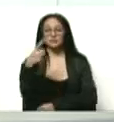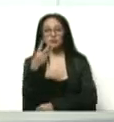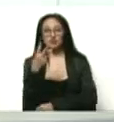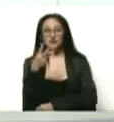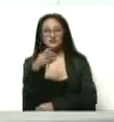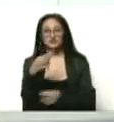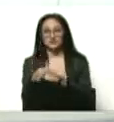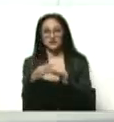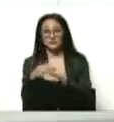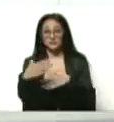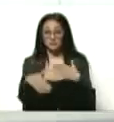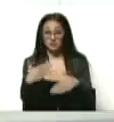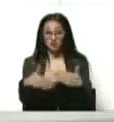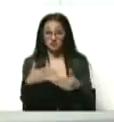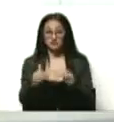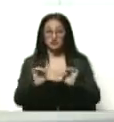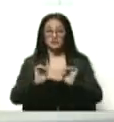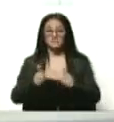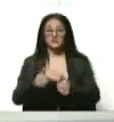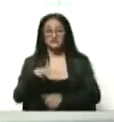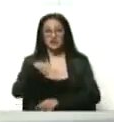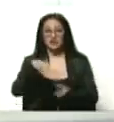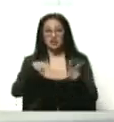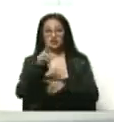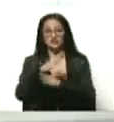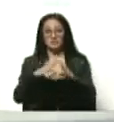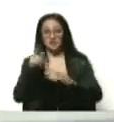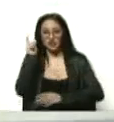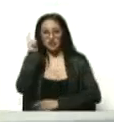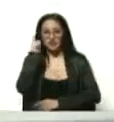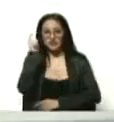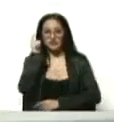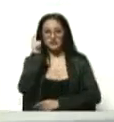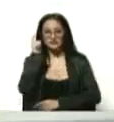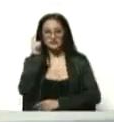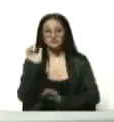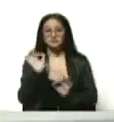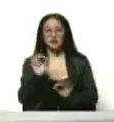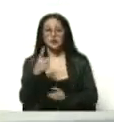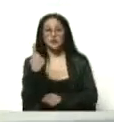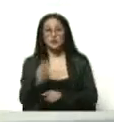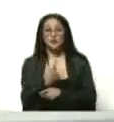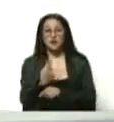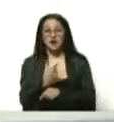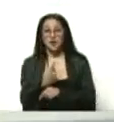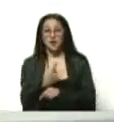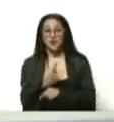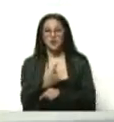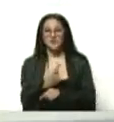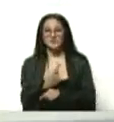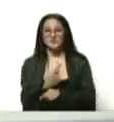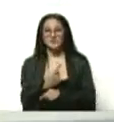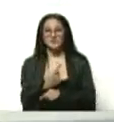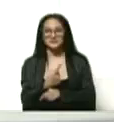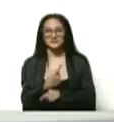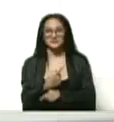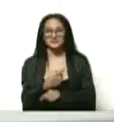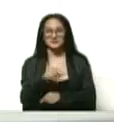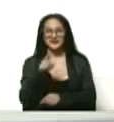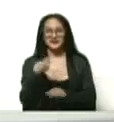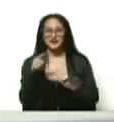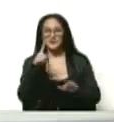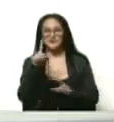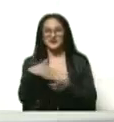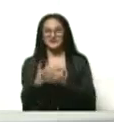septiembre el proceso inicia a las 12 del mediodía, teniendo como una hora la postulación. De 1 a 6 de